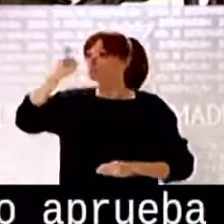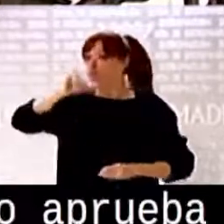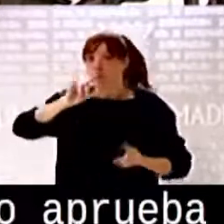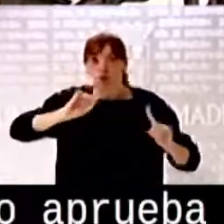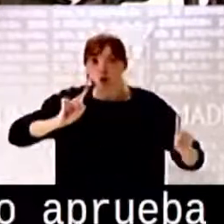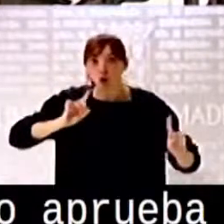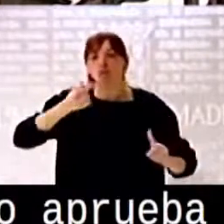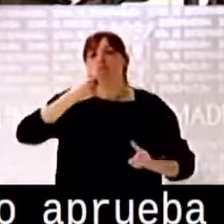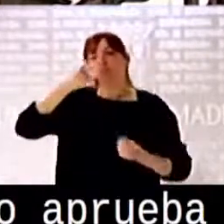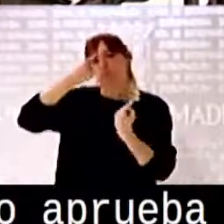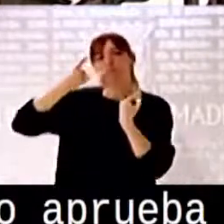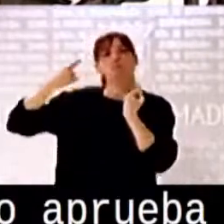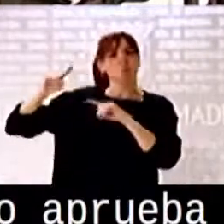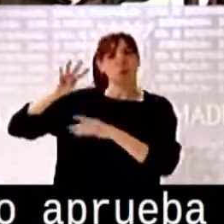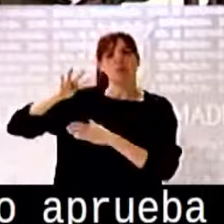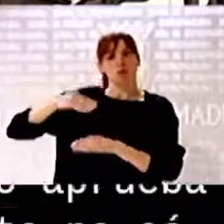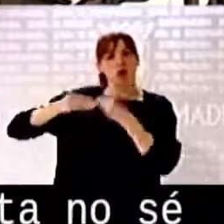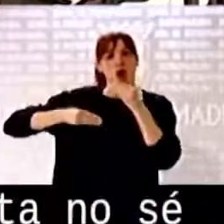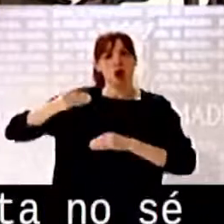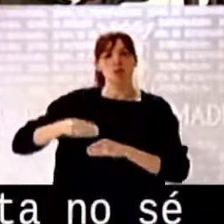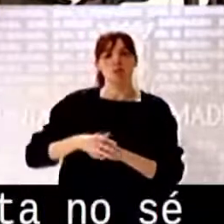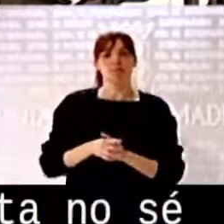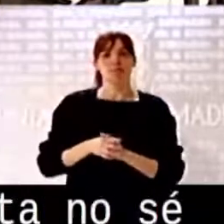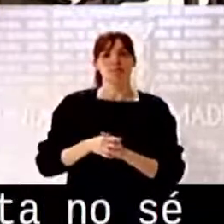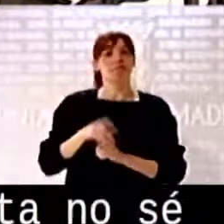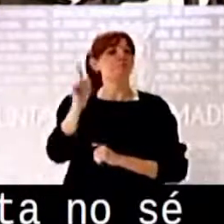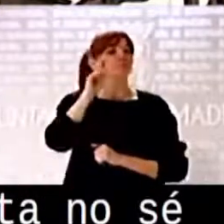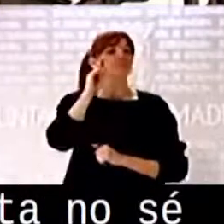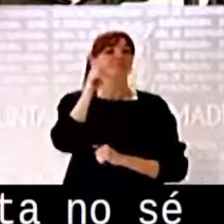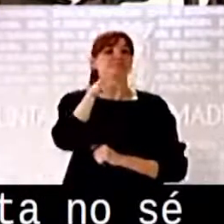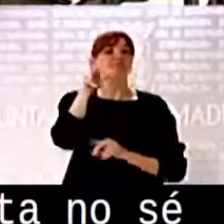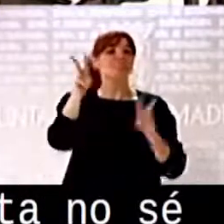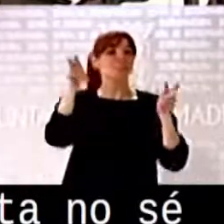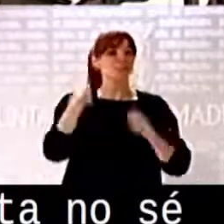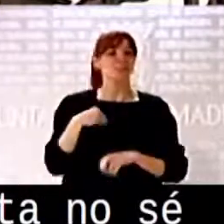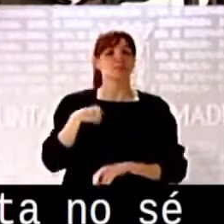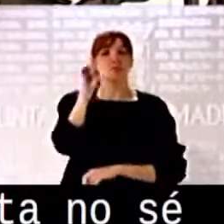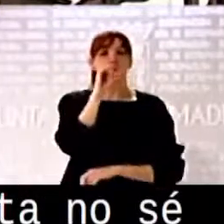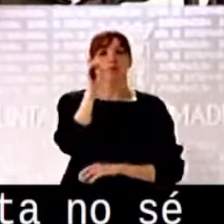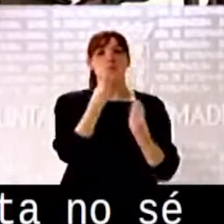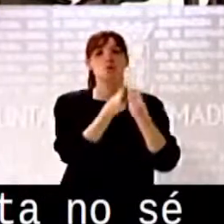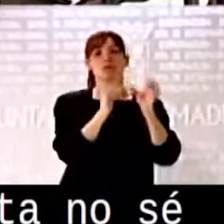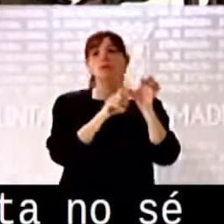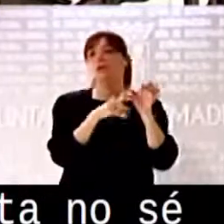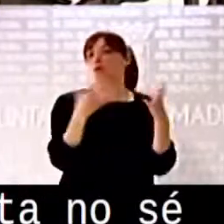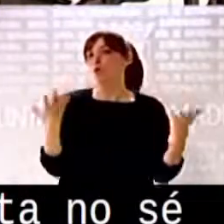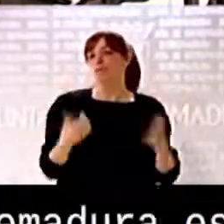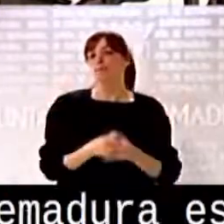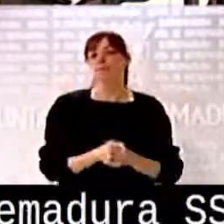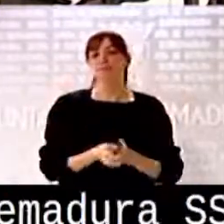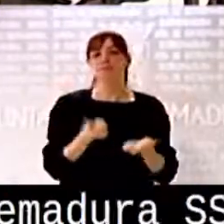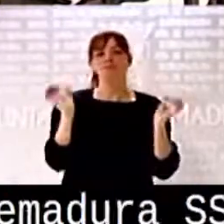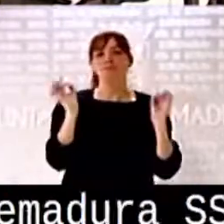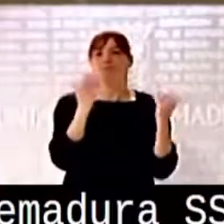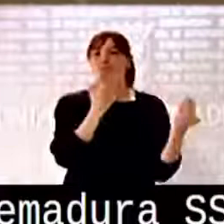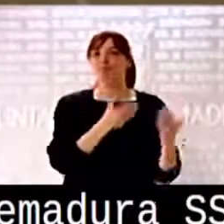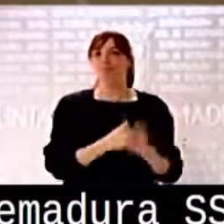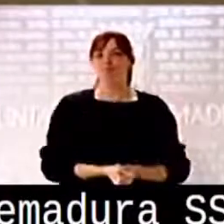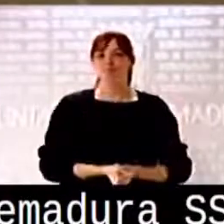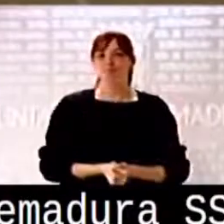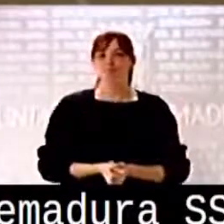que lo va a hacer por su cuenta. No sé también qué postura o cómo ve Extremadura ese asunto. Nada más, muchas